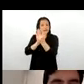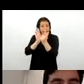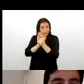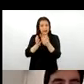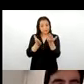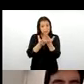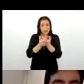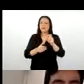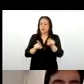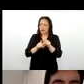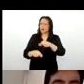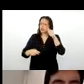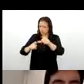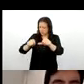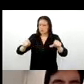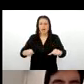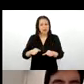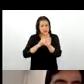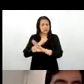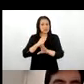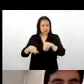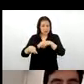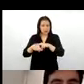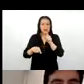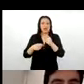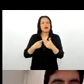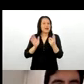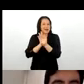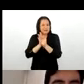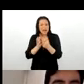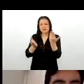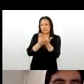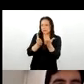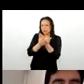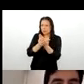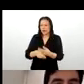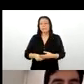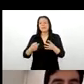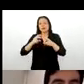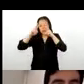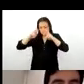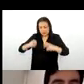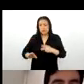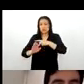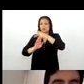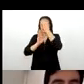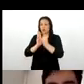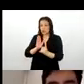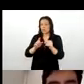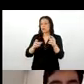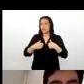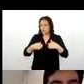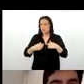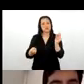demás áreas, un proceso de formalización, de evaluación de su proyecto, y tienen las